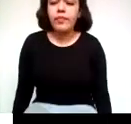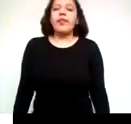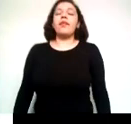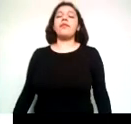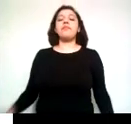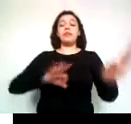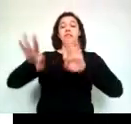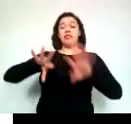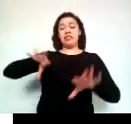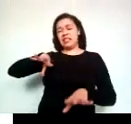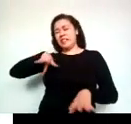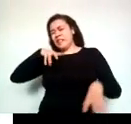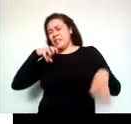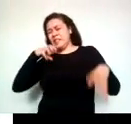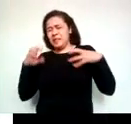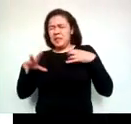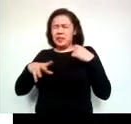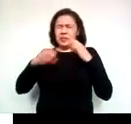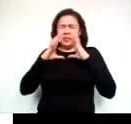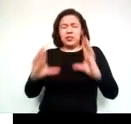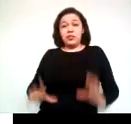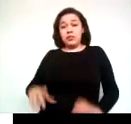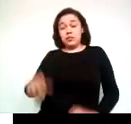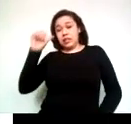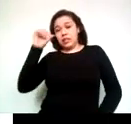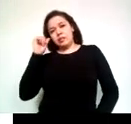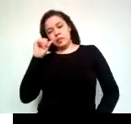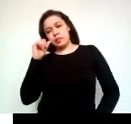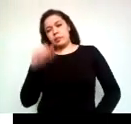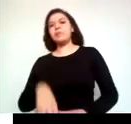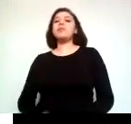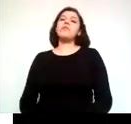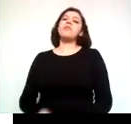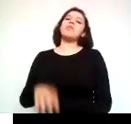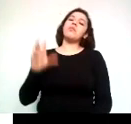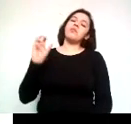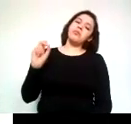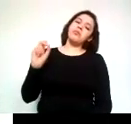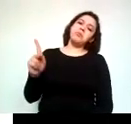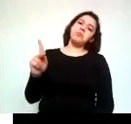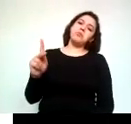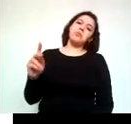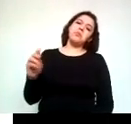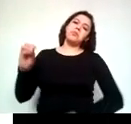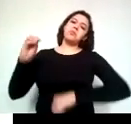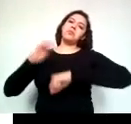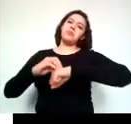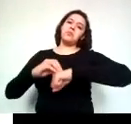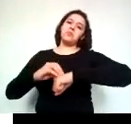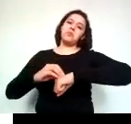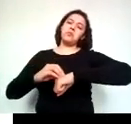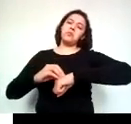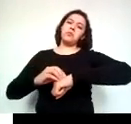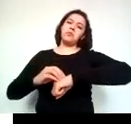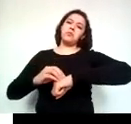mucho esfuerzo físico siempre. Ok, entonces voy a asignarle de acuerdo a la